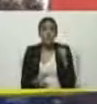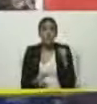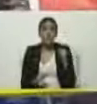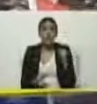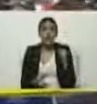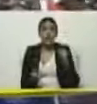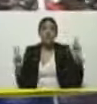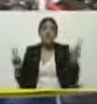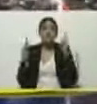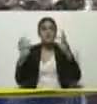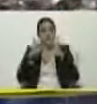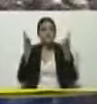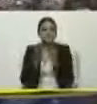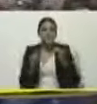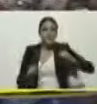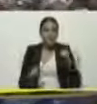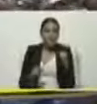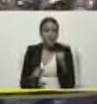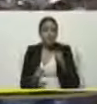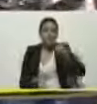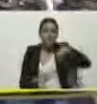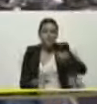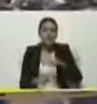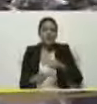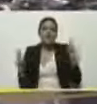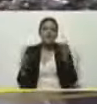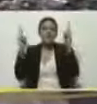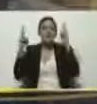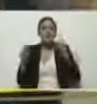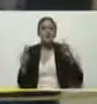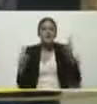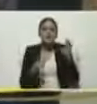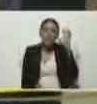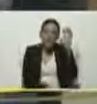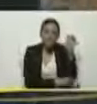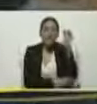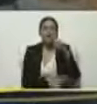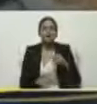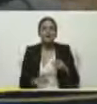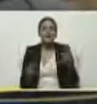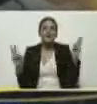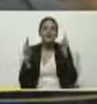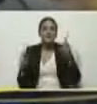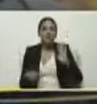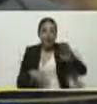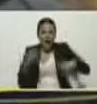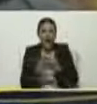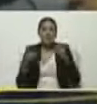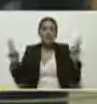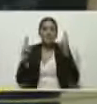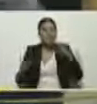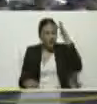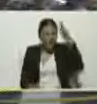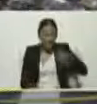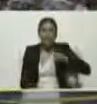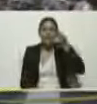¡Viva! ¡Que viva la familia policial! ¡Viva! ¡Que viva la patria! ¡Viva! ¡Hasta la victoria